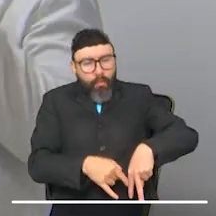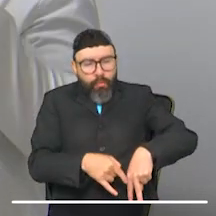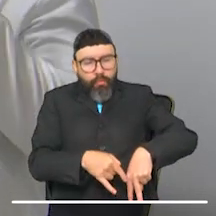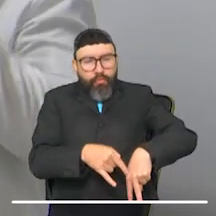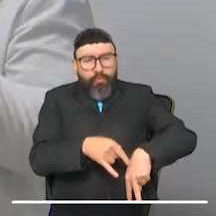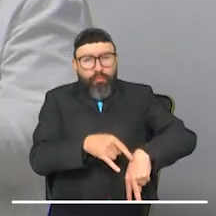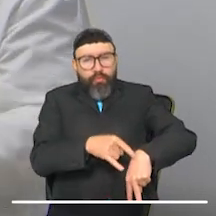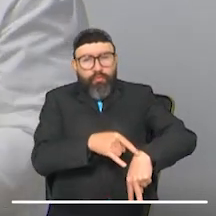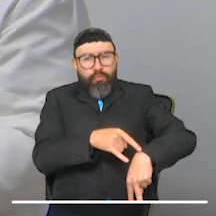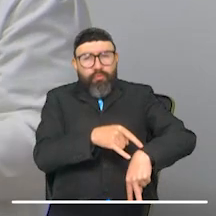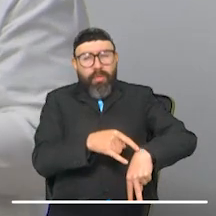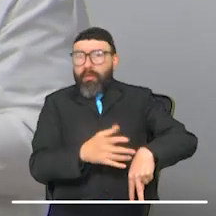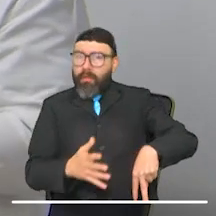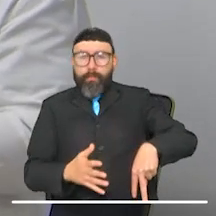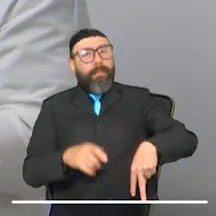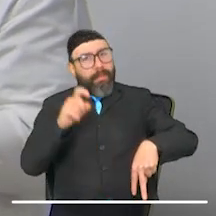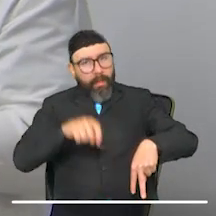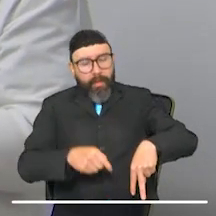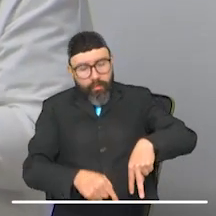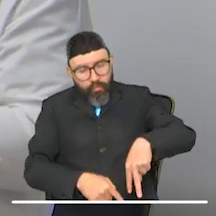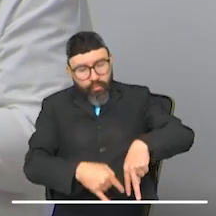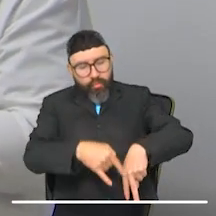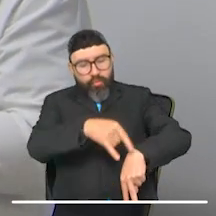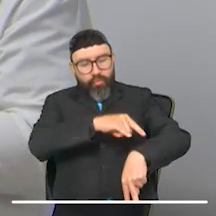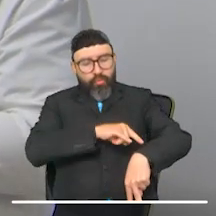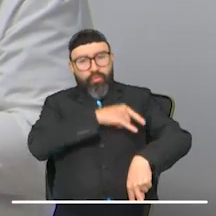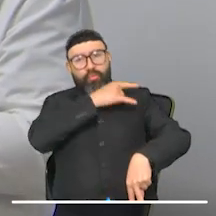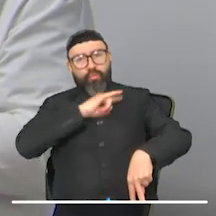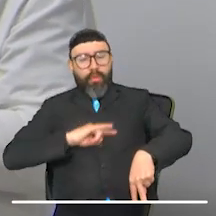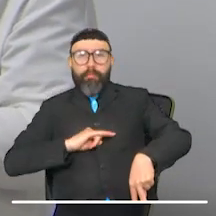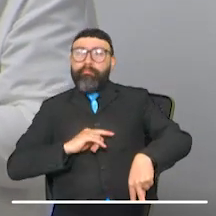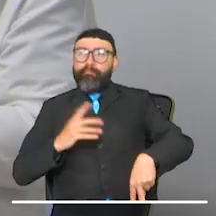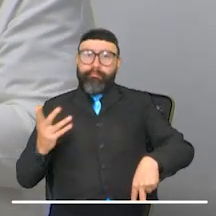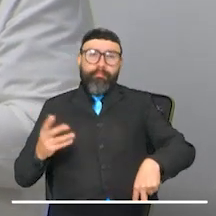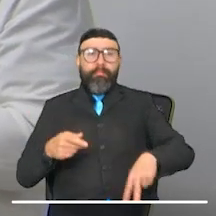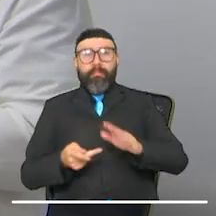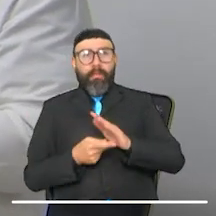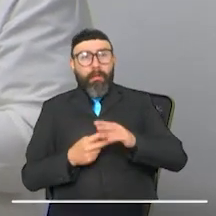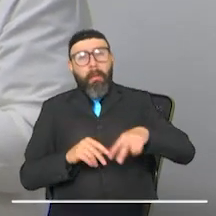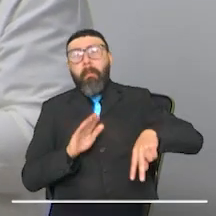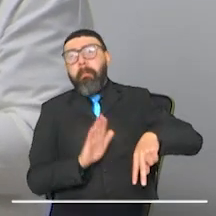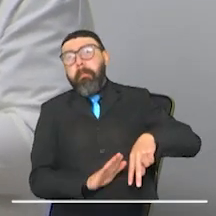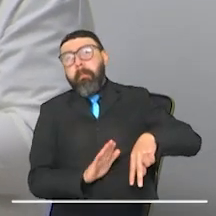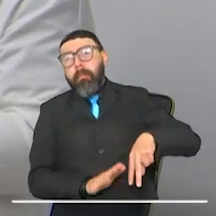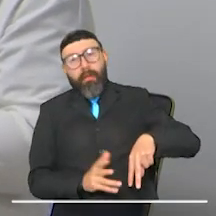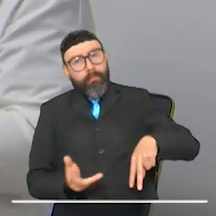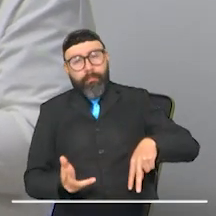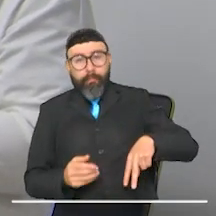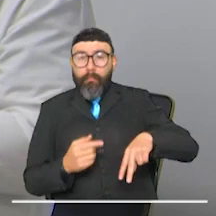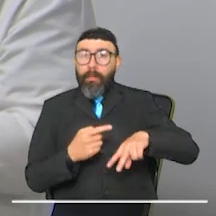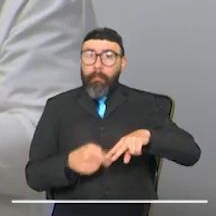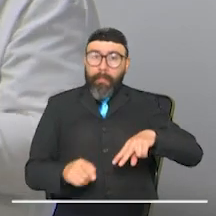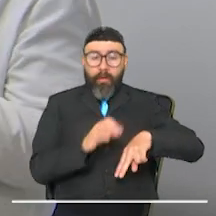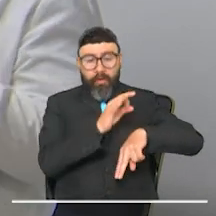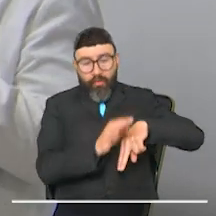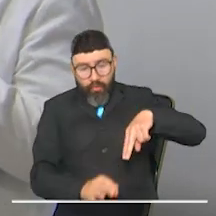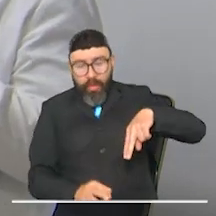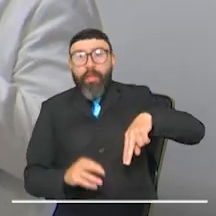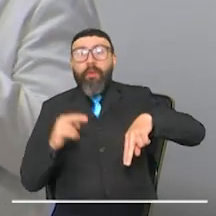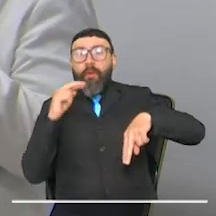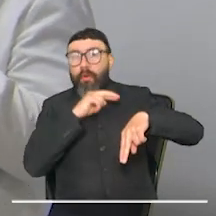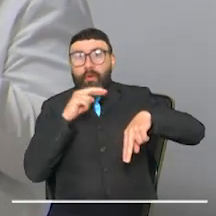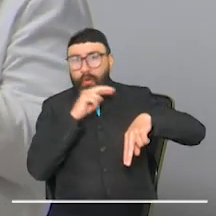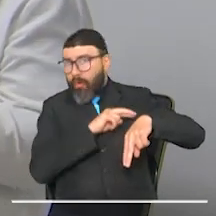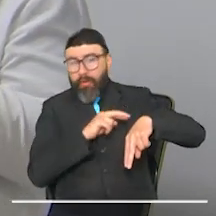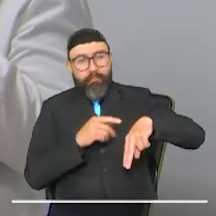correcto sino que se está regresando se está remando en las extremidades en las arterias no tenemos válvulas si el